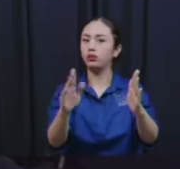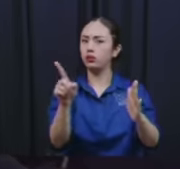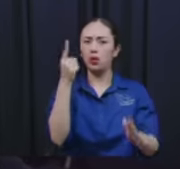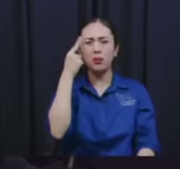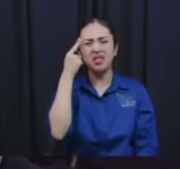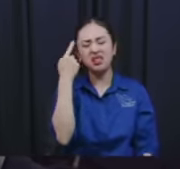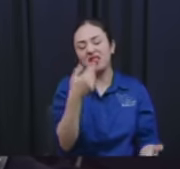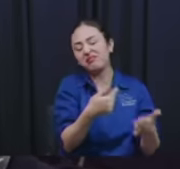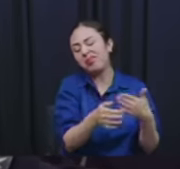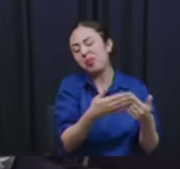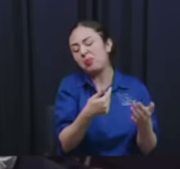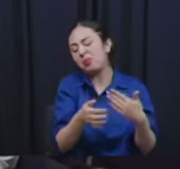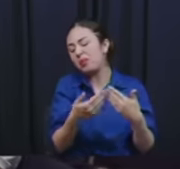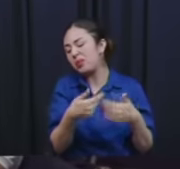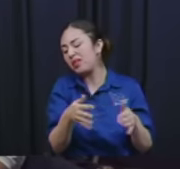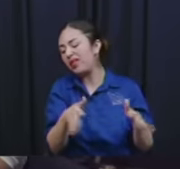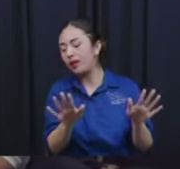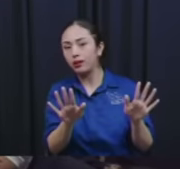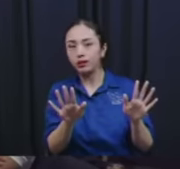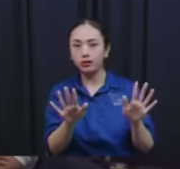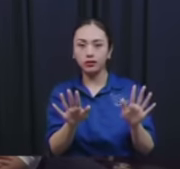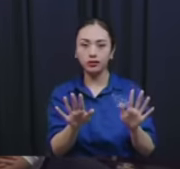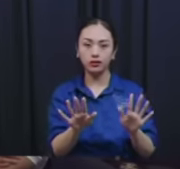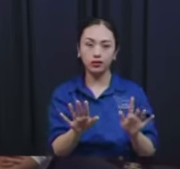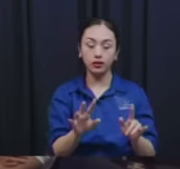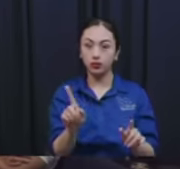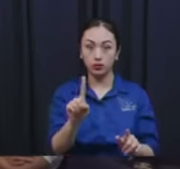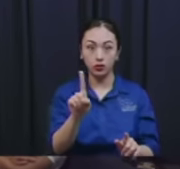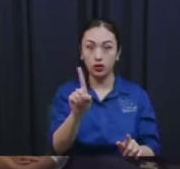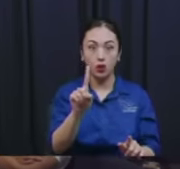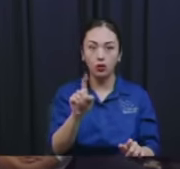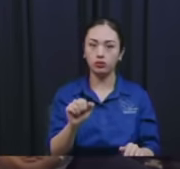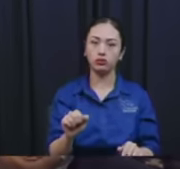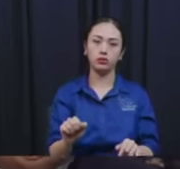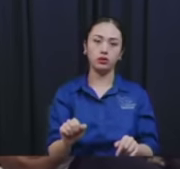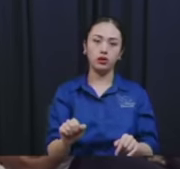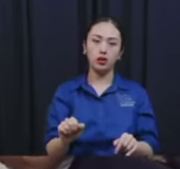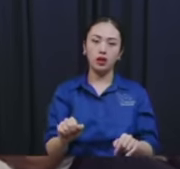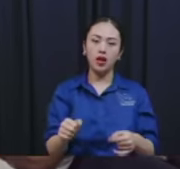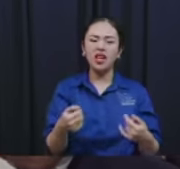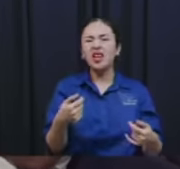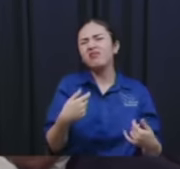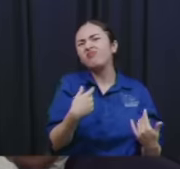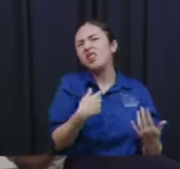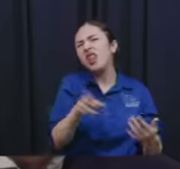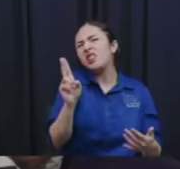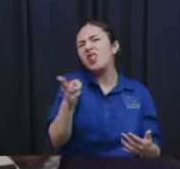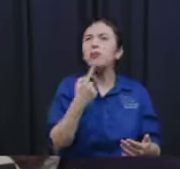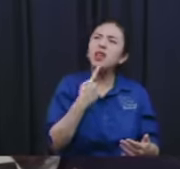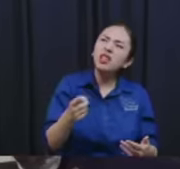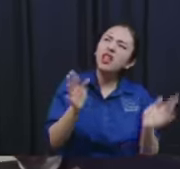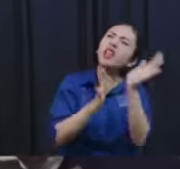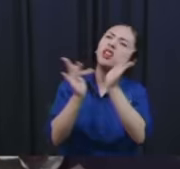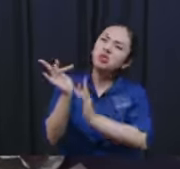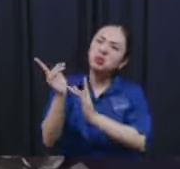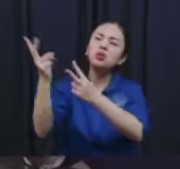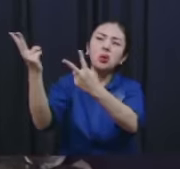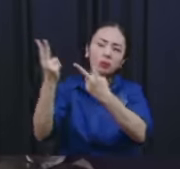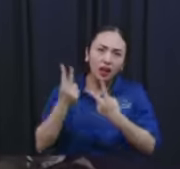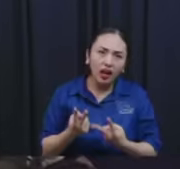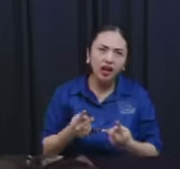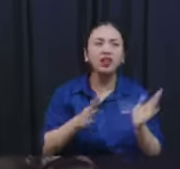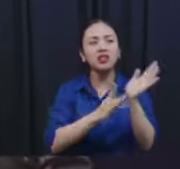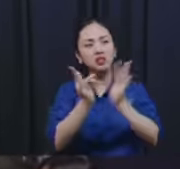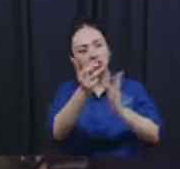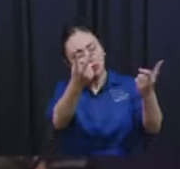hermano Siempre dicen lo mismo siempre lo mismo siempre lo mismo que ya viene señor que desde que mi abuelito era joven decían que ya viene señor que ya viene señor que viene